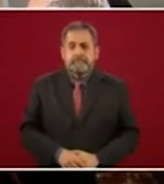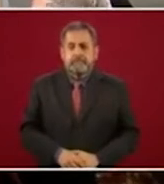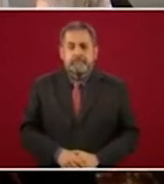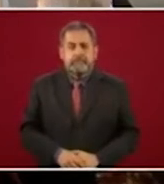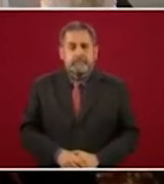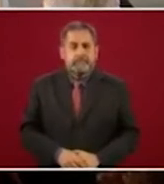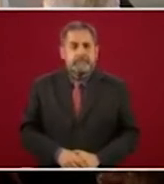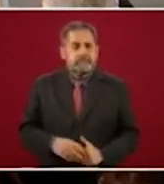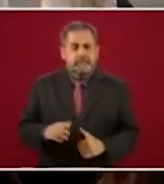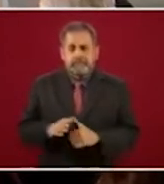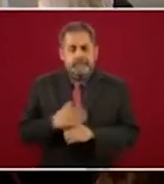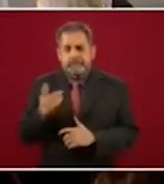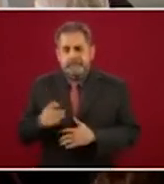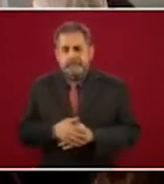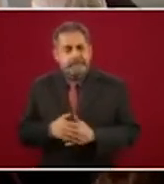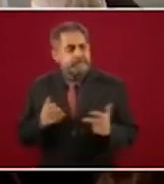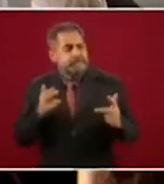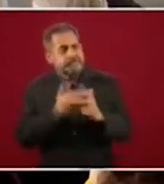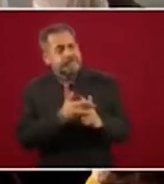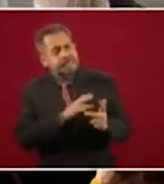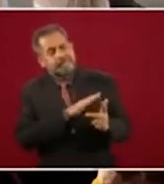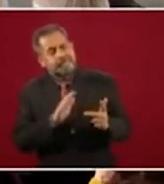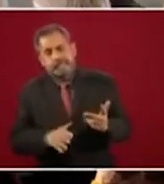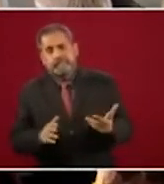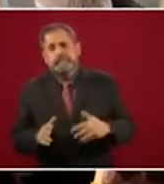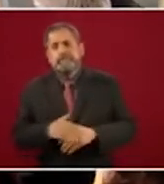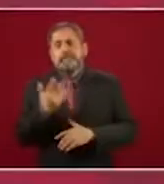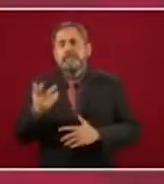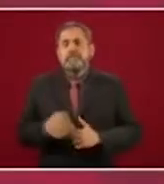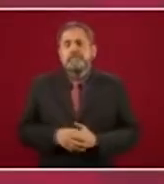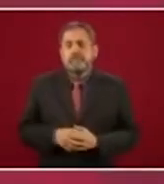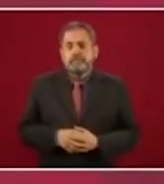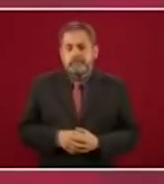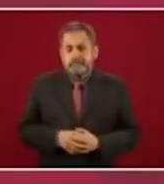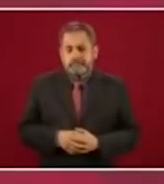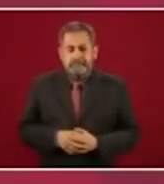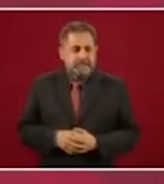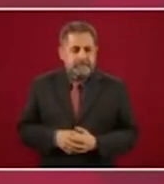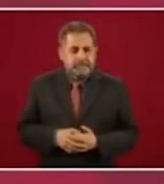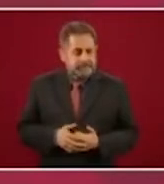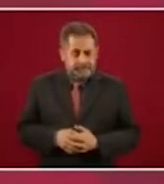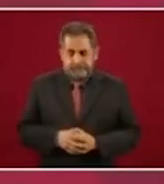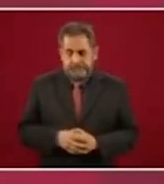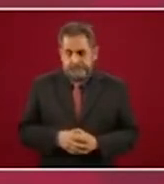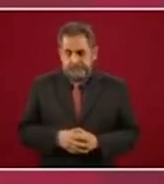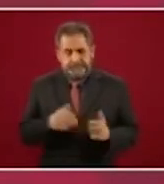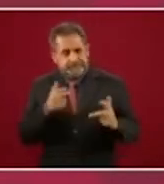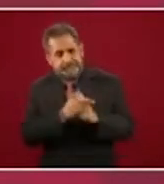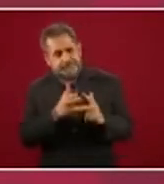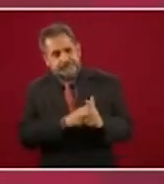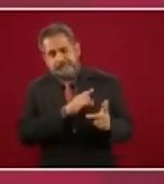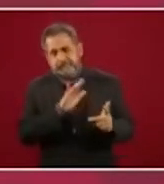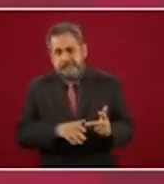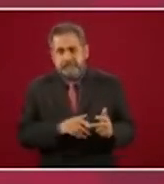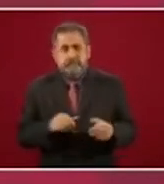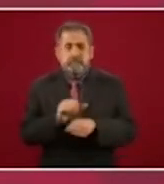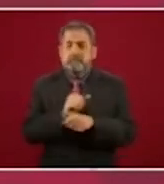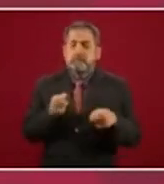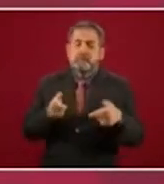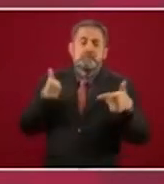ahora porque homicidios porque este homicidios y robo de